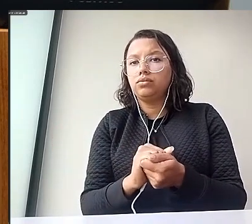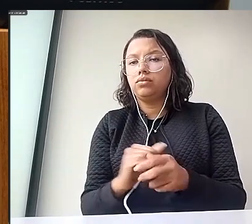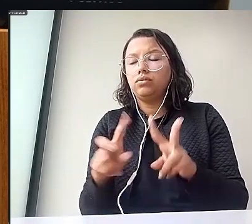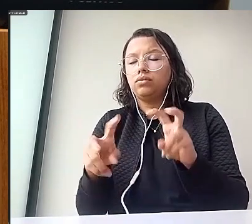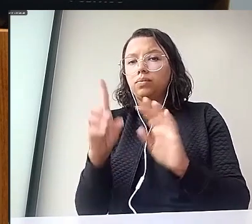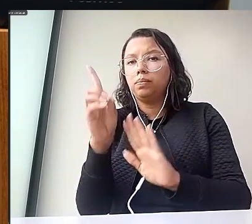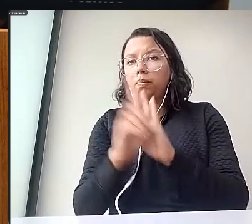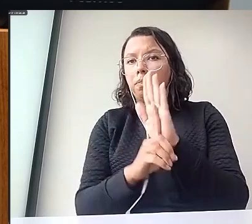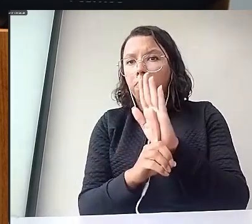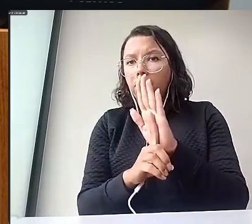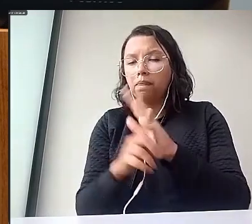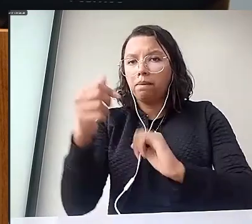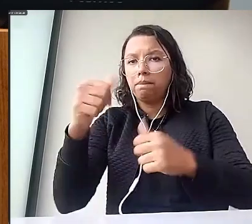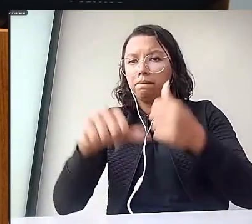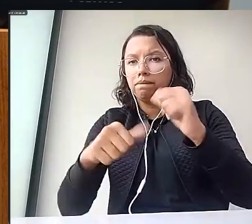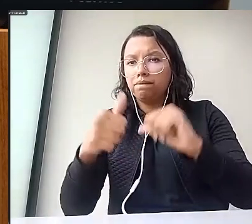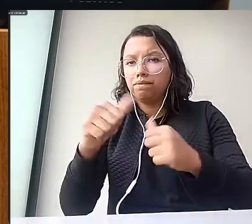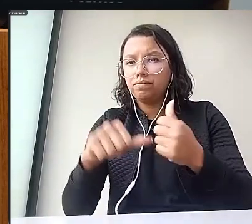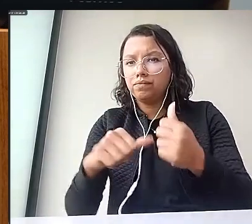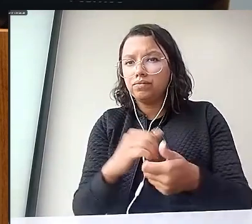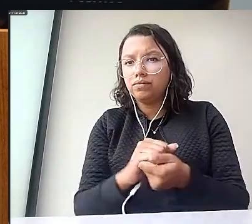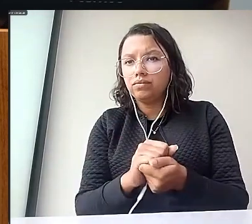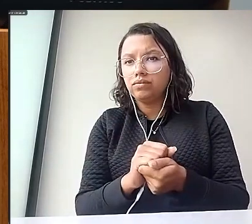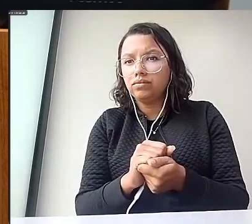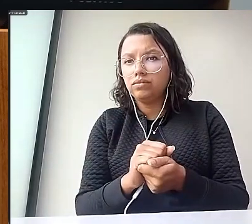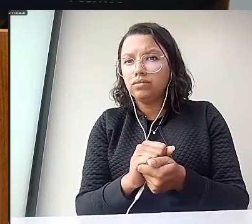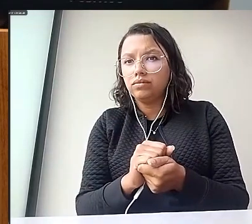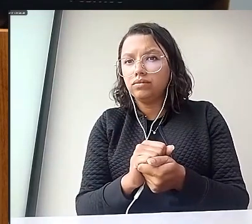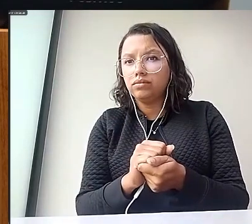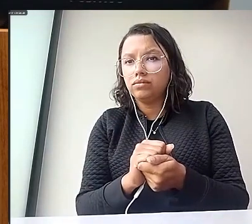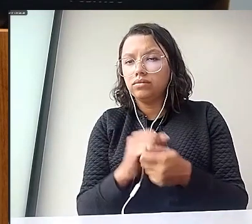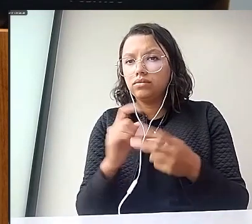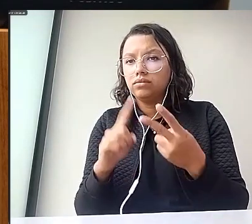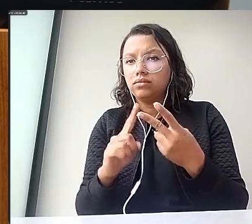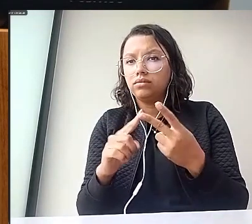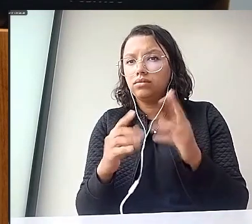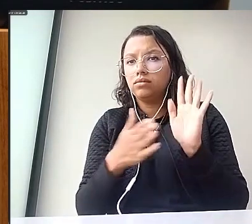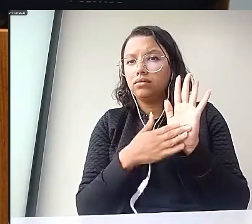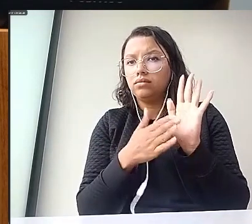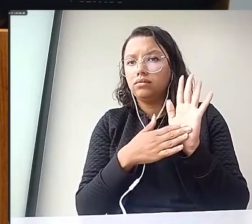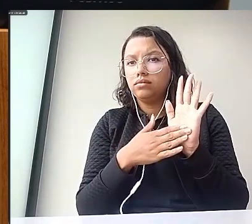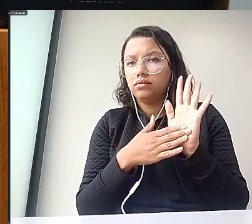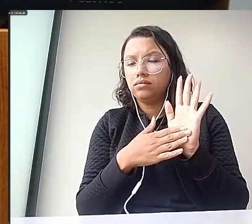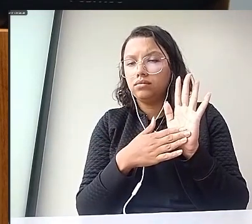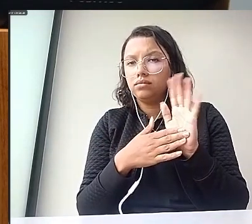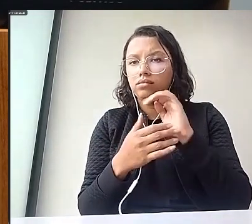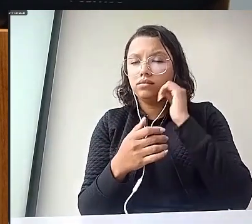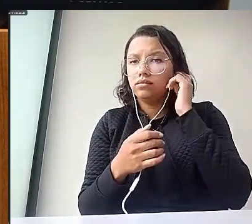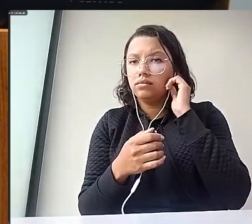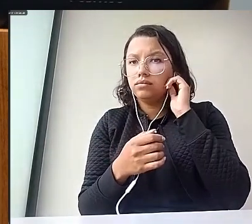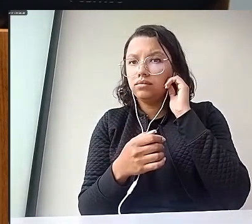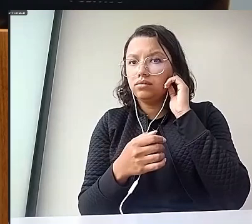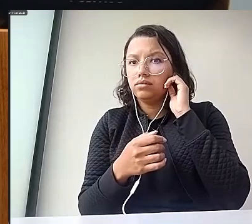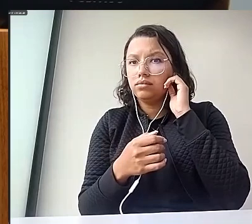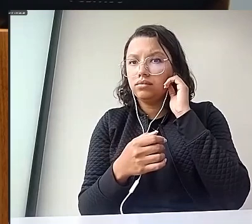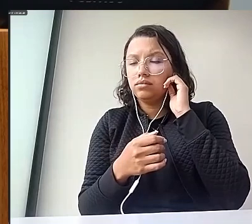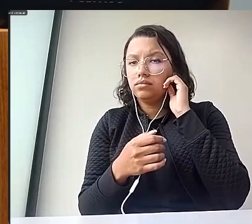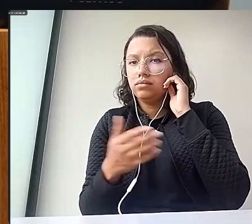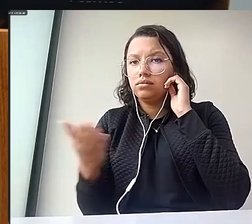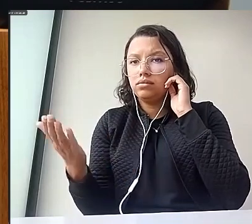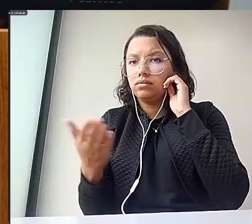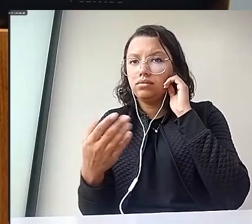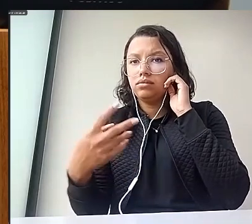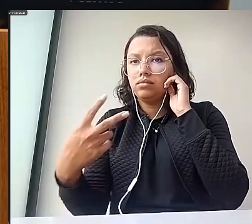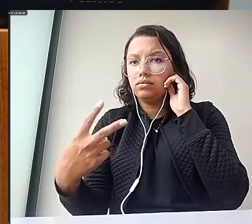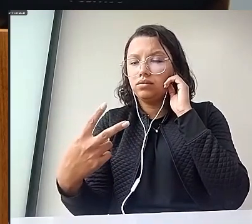pensiones y la segunda a propósito de la inmigración. Y para esas dos